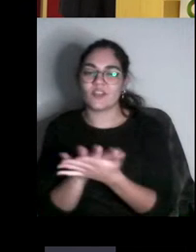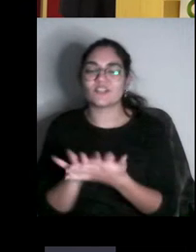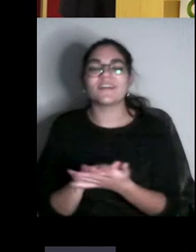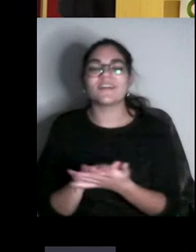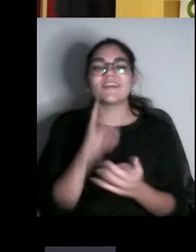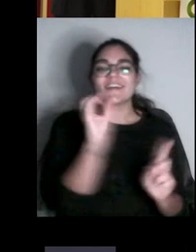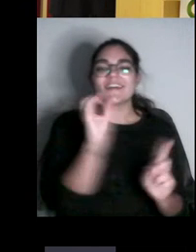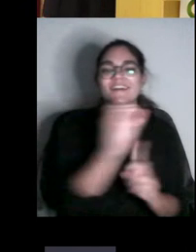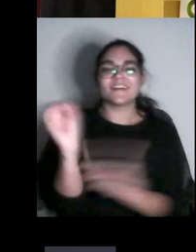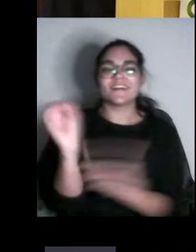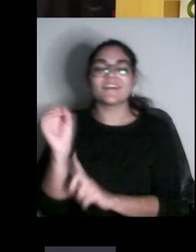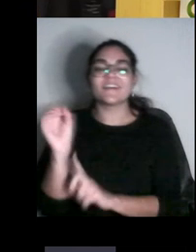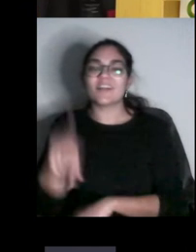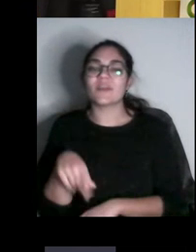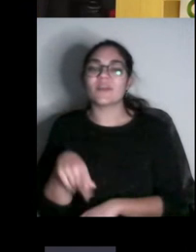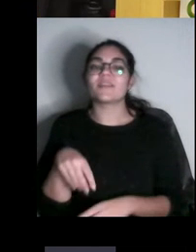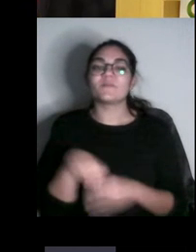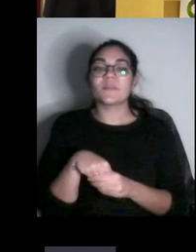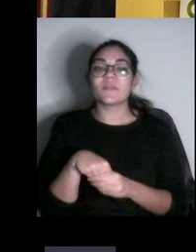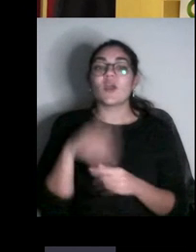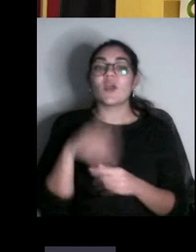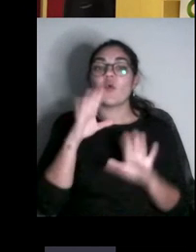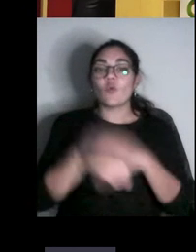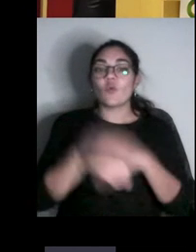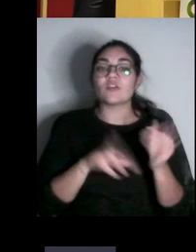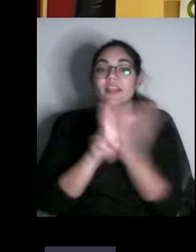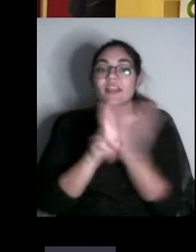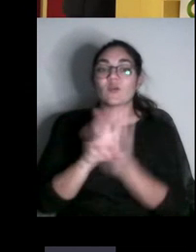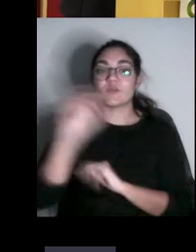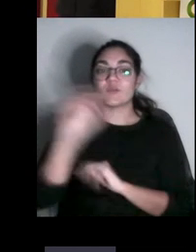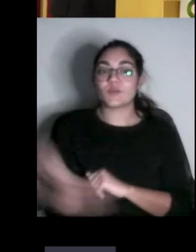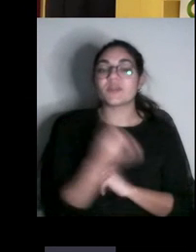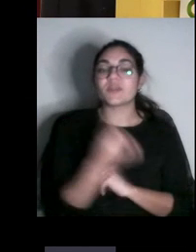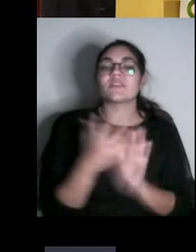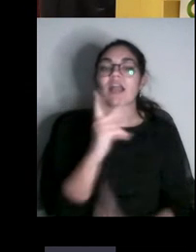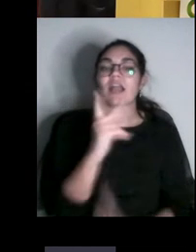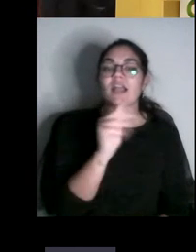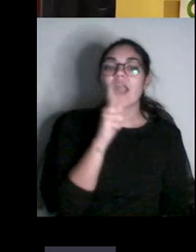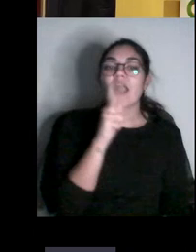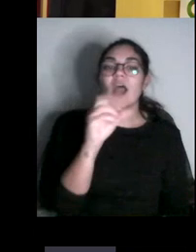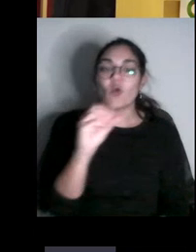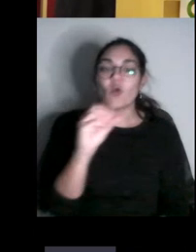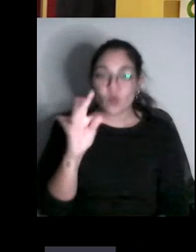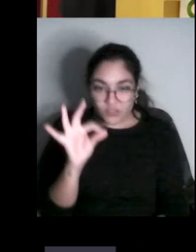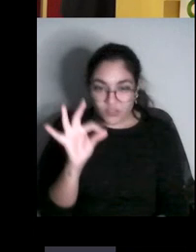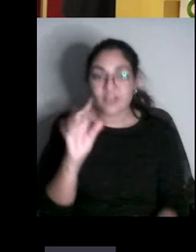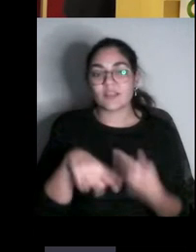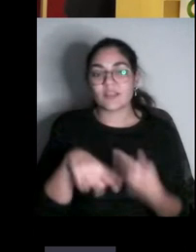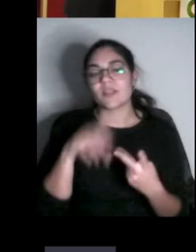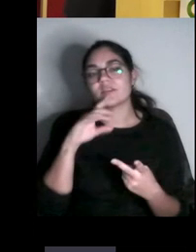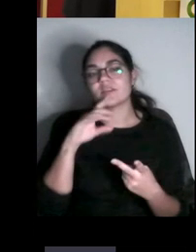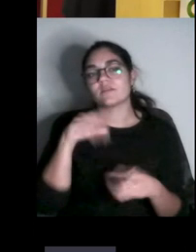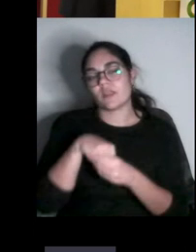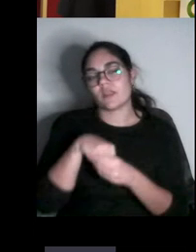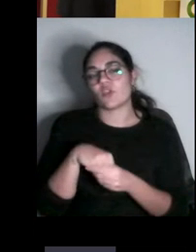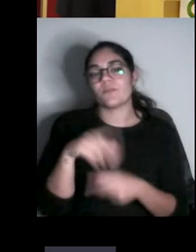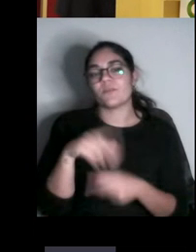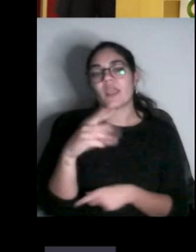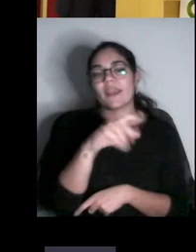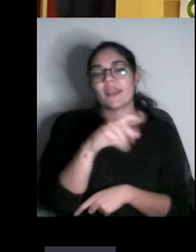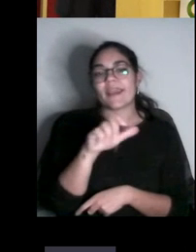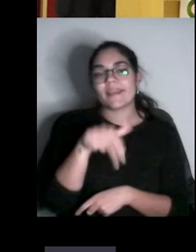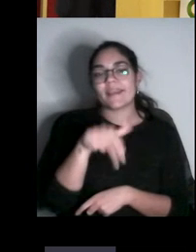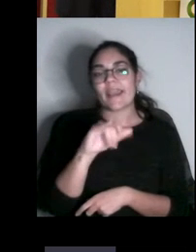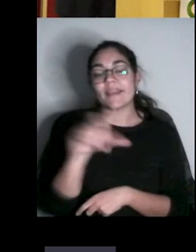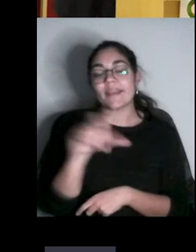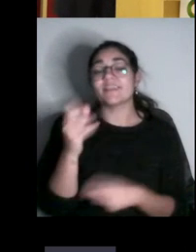usamos pero en georgia y campo para realizar lo que es el juego en sí y luego por supuesto lo incorporamos a nuestra aula virtual que todos conocemos